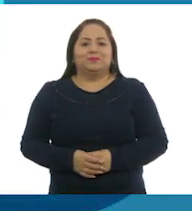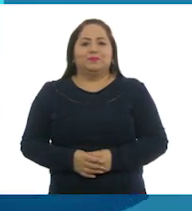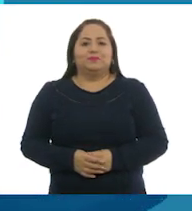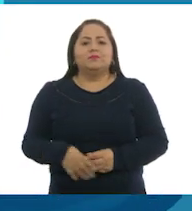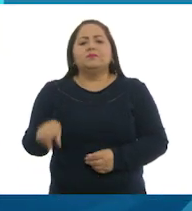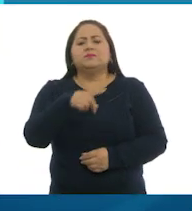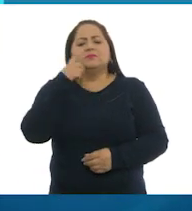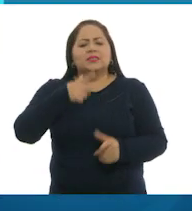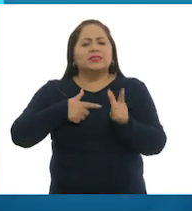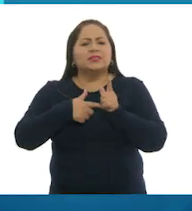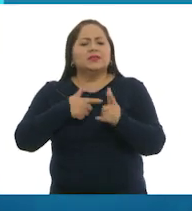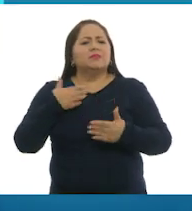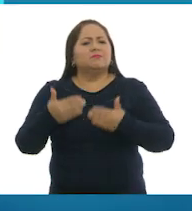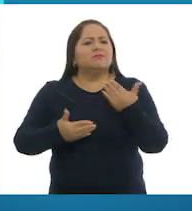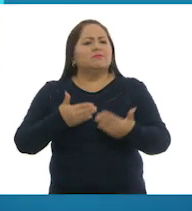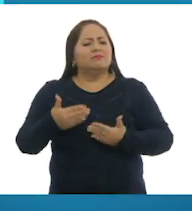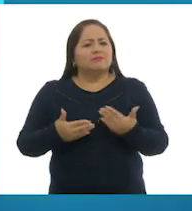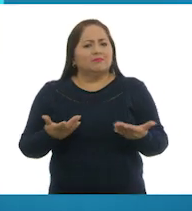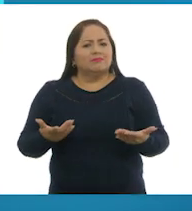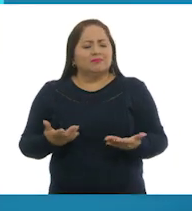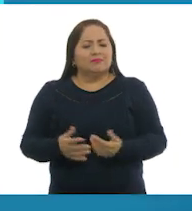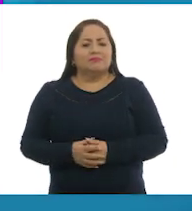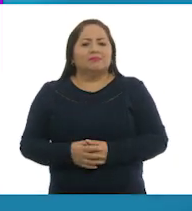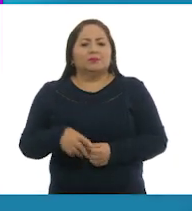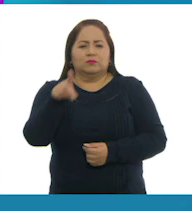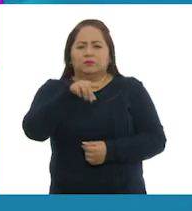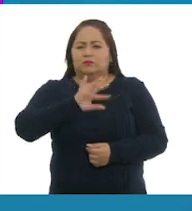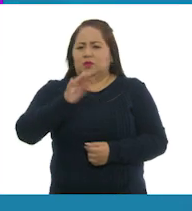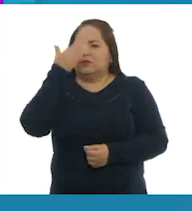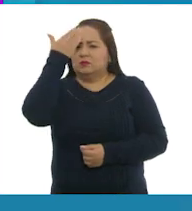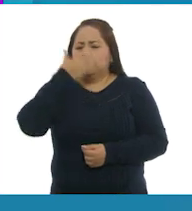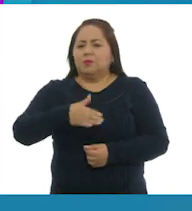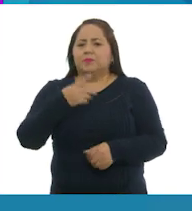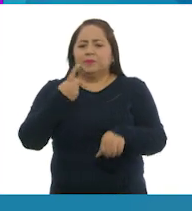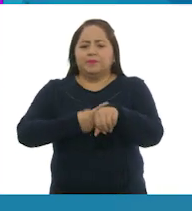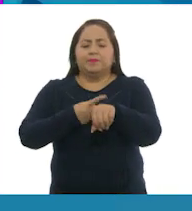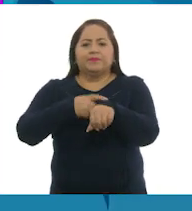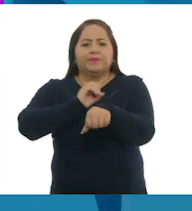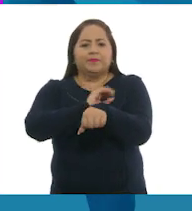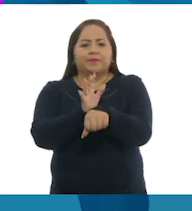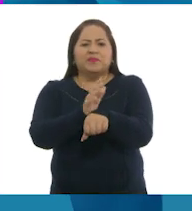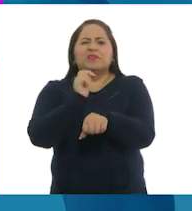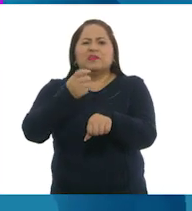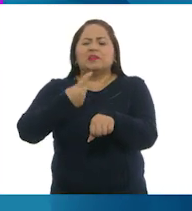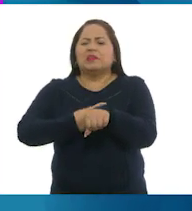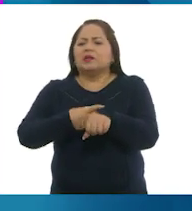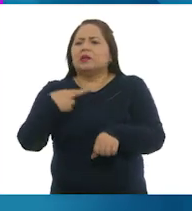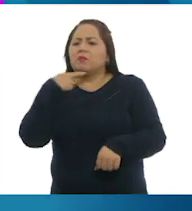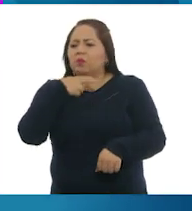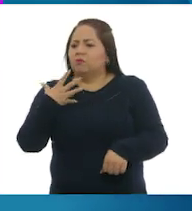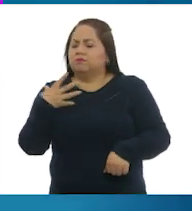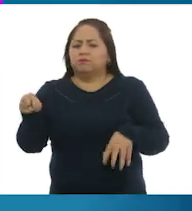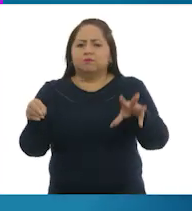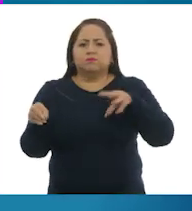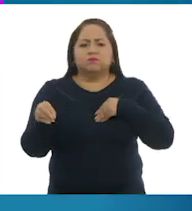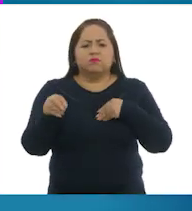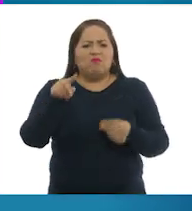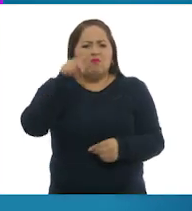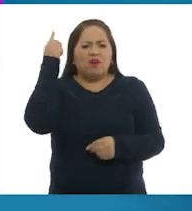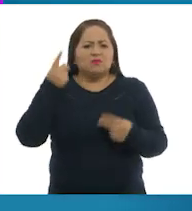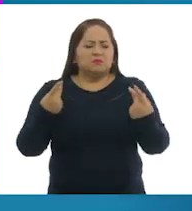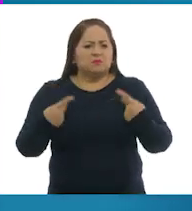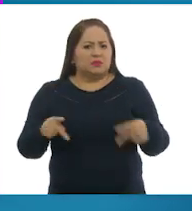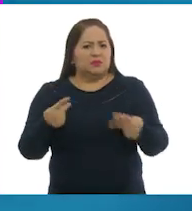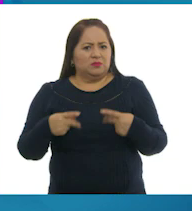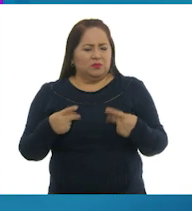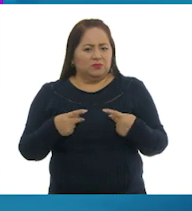Buenas prácticas para seguir adelante. Como todos sabemos, la COVID-19 es una enfermedad que se contagia muy fácilmente entre las